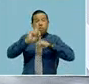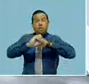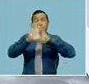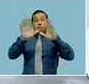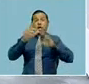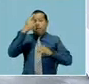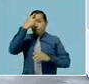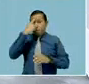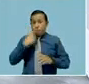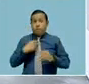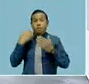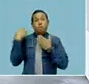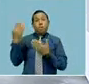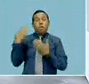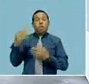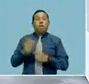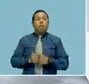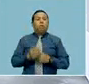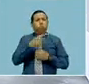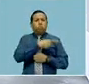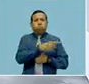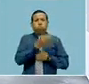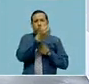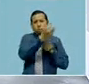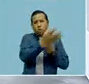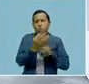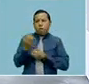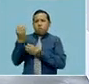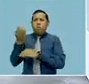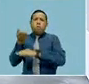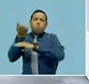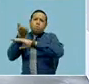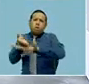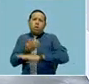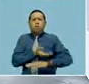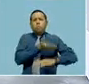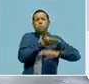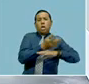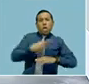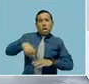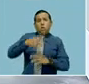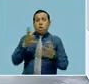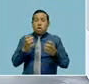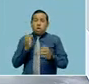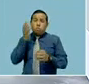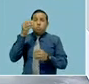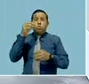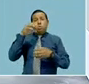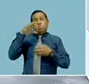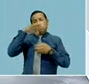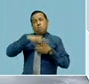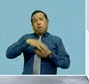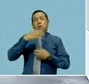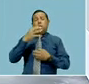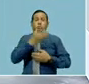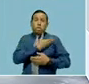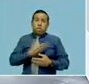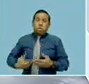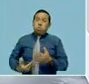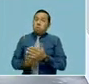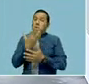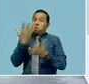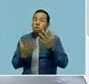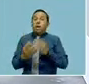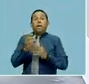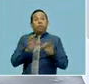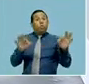perfiles políticos y también para conocer las propuestas de quienes aspiran a la presidencia de la República. No se pierdan esas interesantes entrevistas. Y aquí